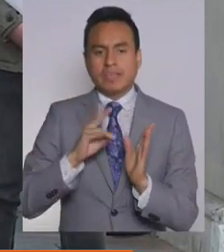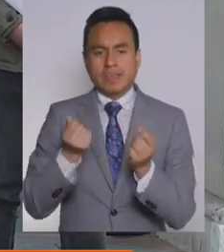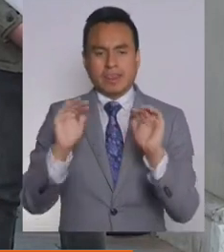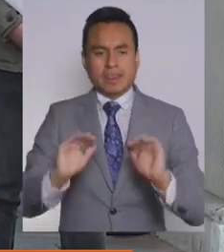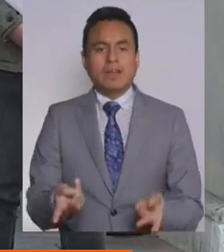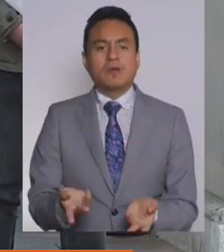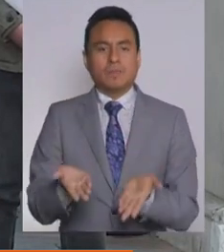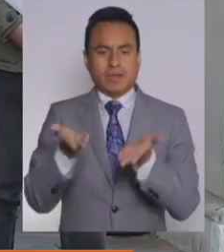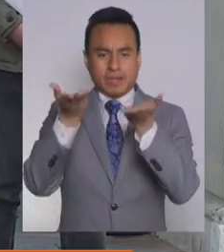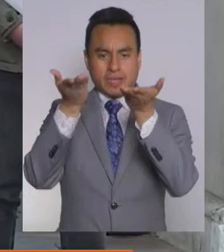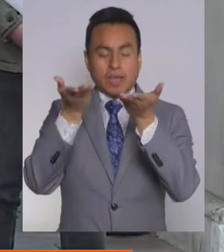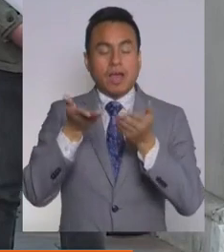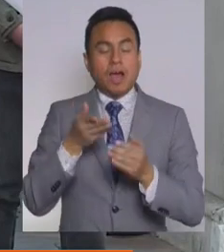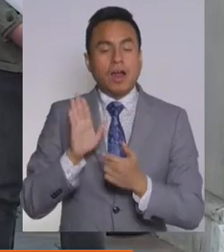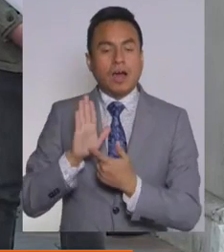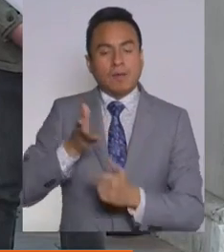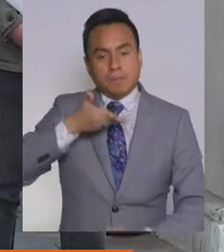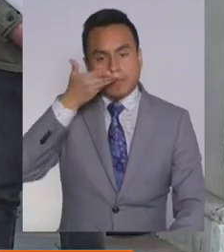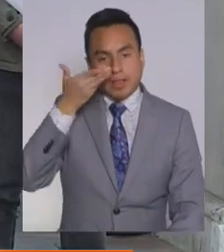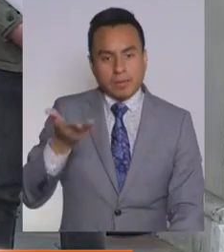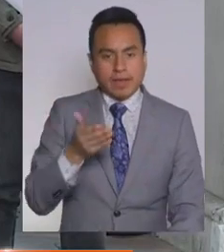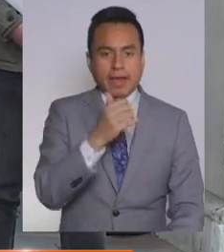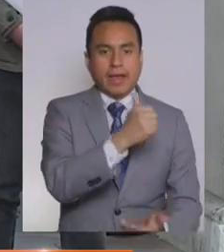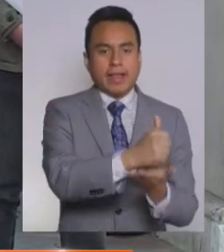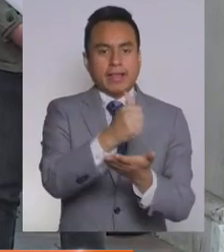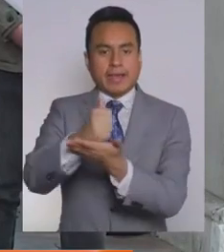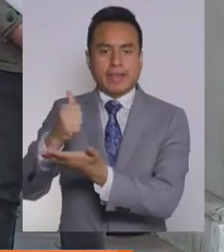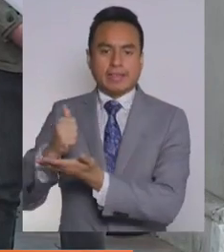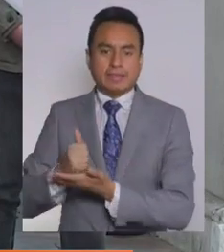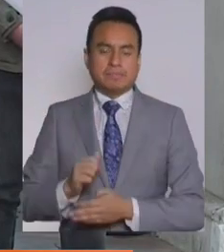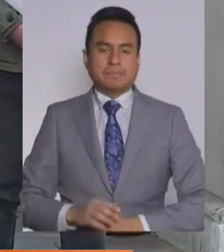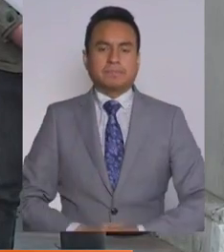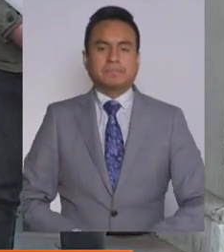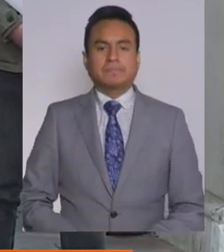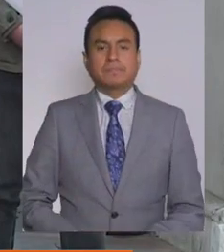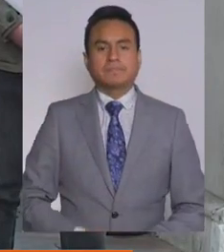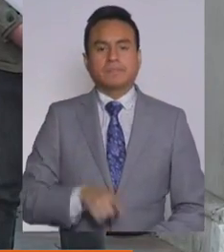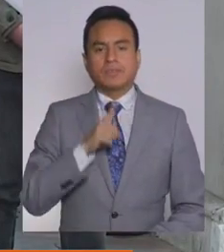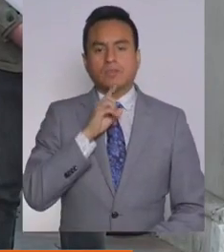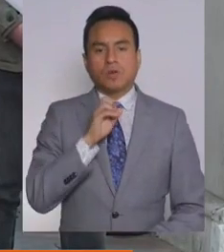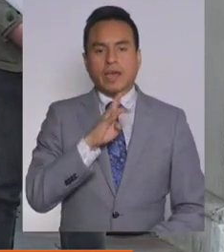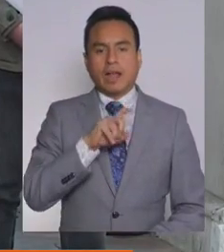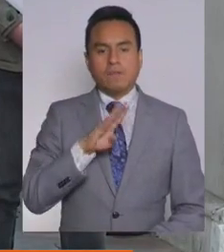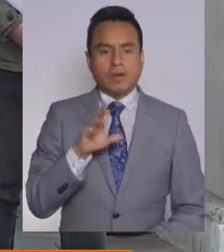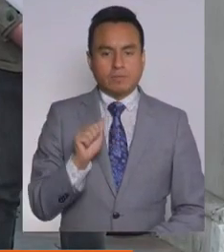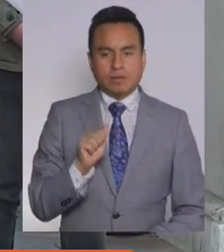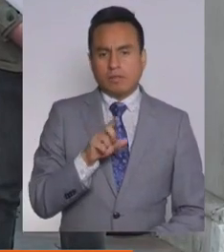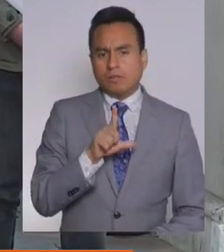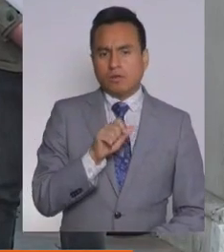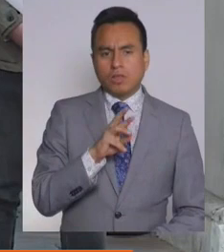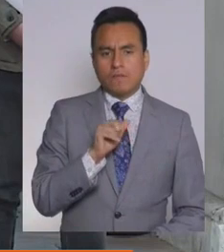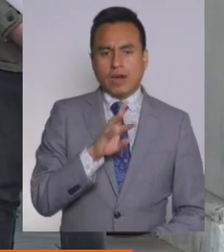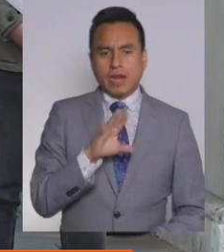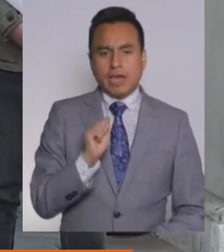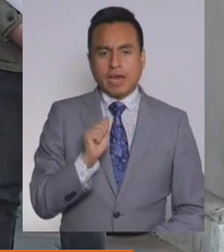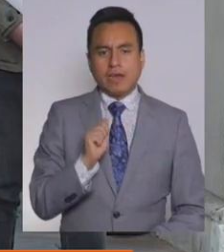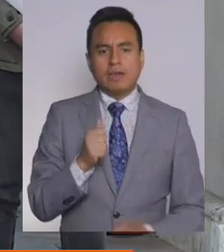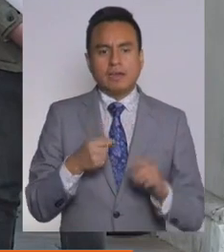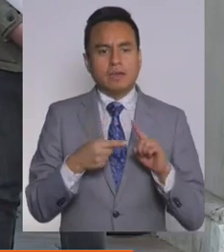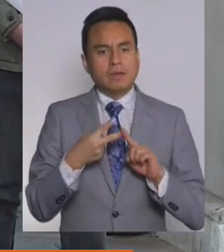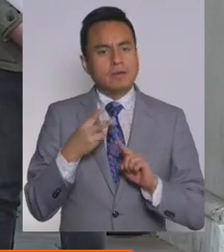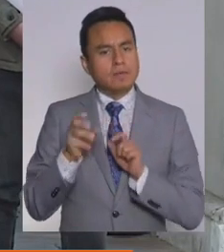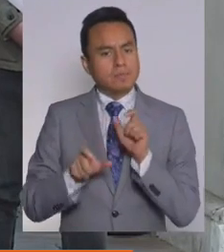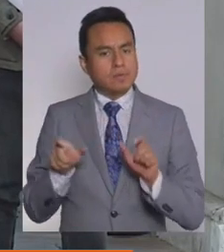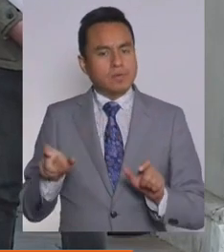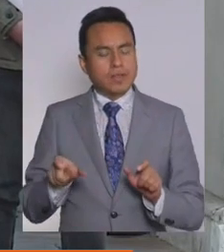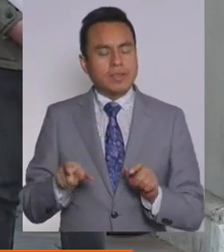se recupera. Le voy a dar la palabra a los alcaldes Torrealba y Olavarría para que también den